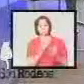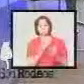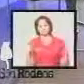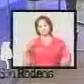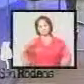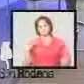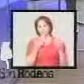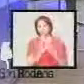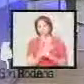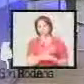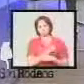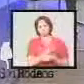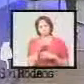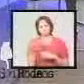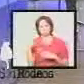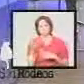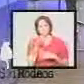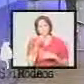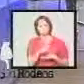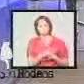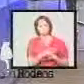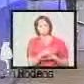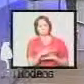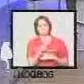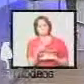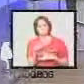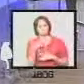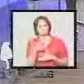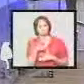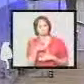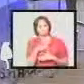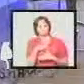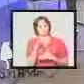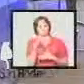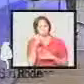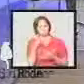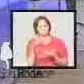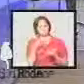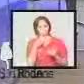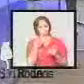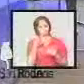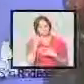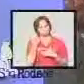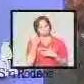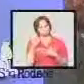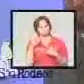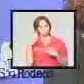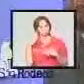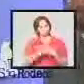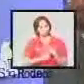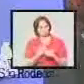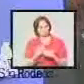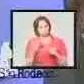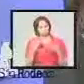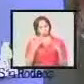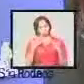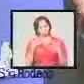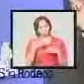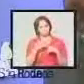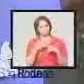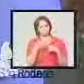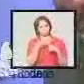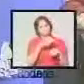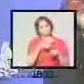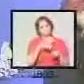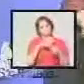No, perdón, es que esas cosas de verdad... conmueven. Se escucha que es una persona para estar pensionada ya con sus años, que quizás por hacerle un favor a